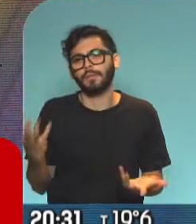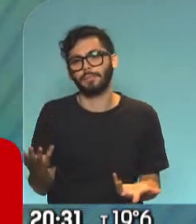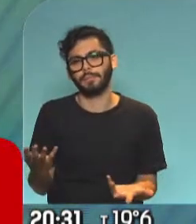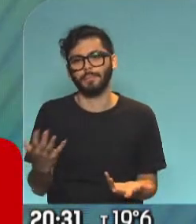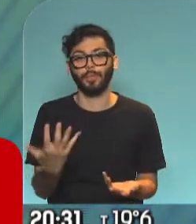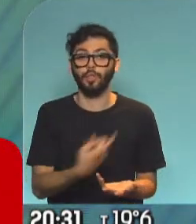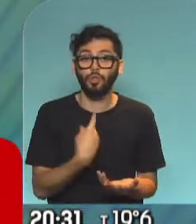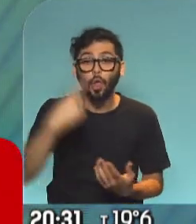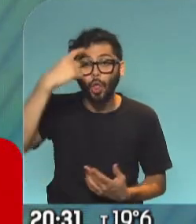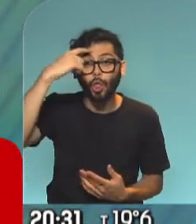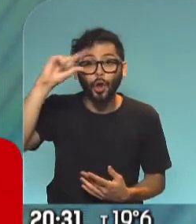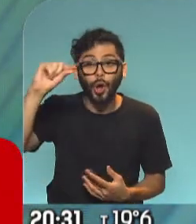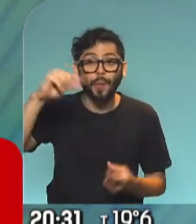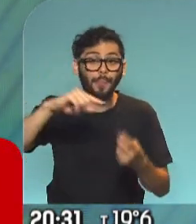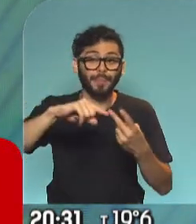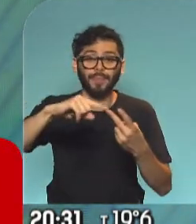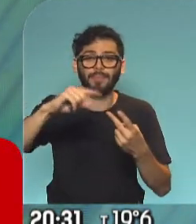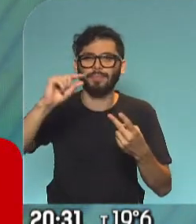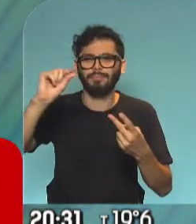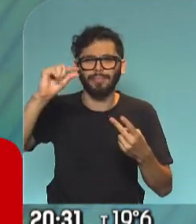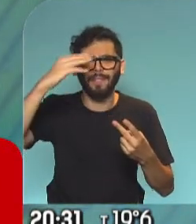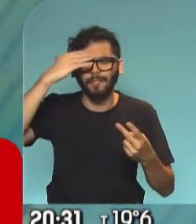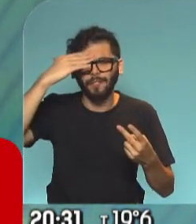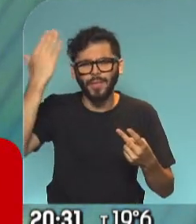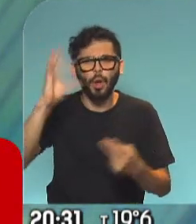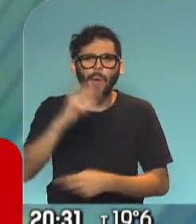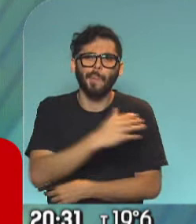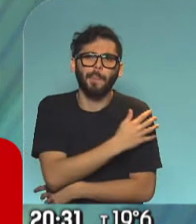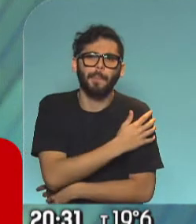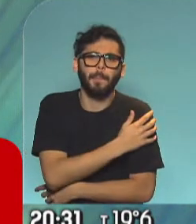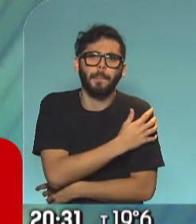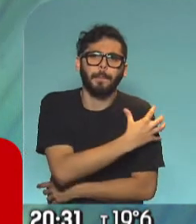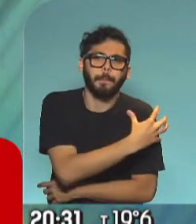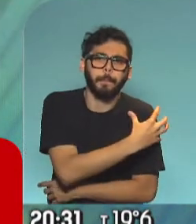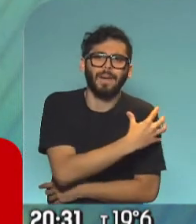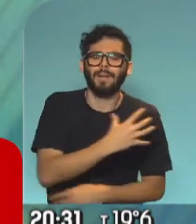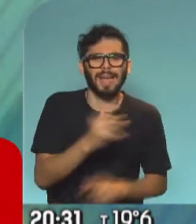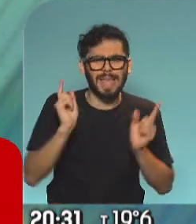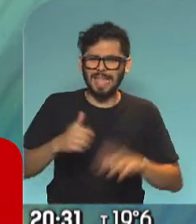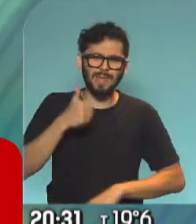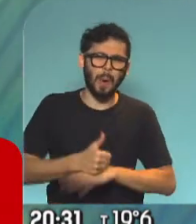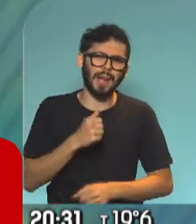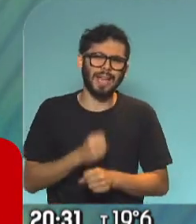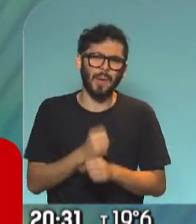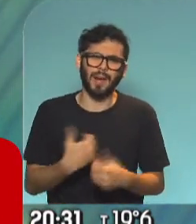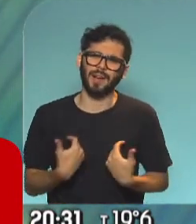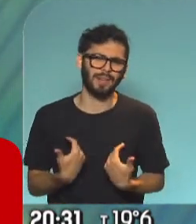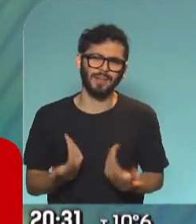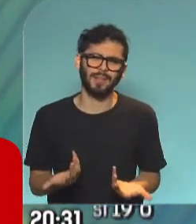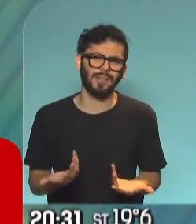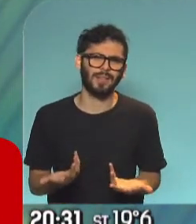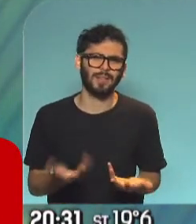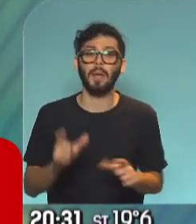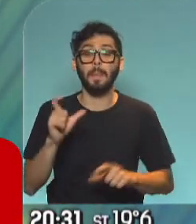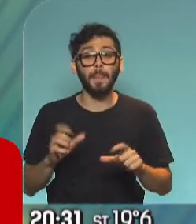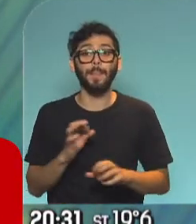llegue la vacuna, con dolor de cabeza y con unos graditos de temperatura, el bracito un poquito hinchado, estamos al pie del cañón. ¿Sí? La mayoría de